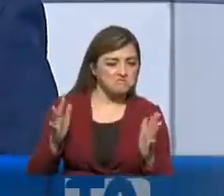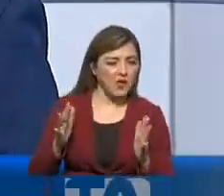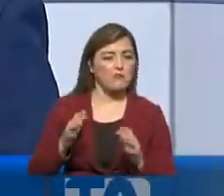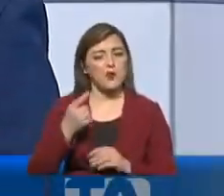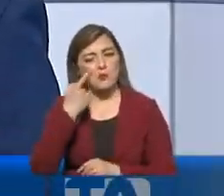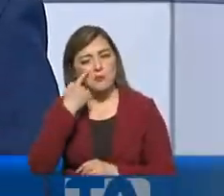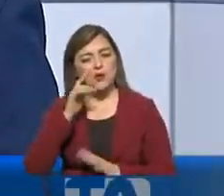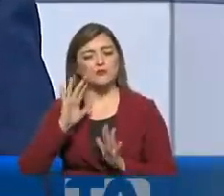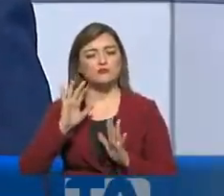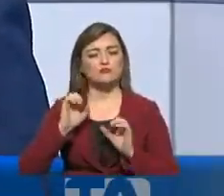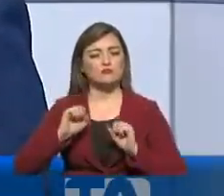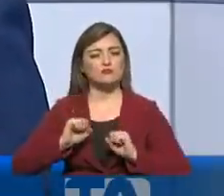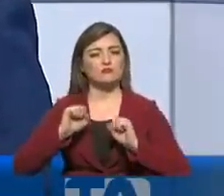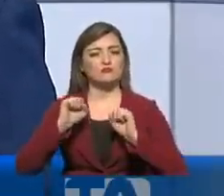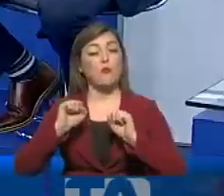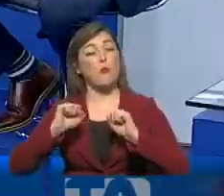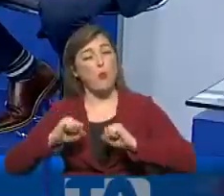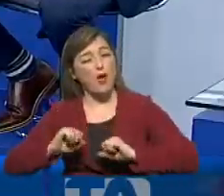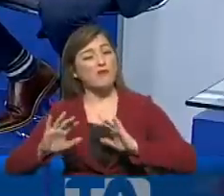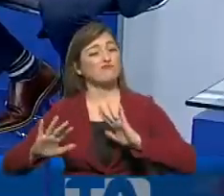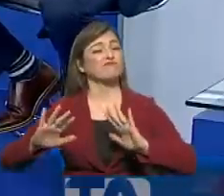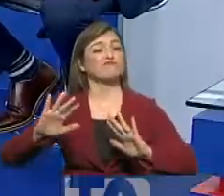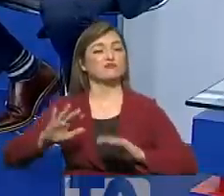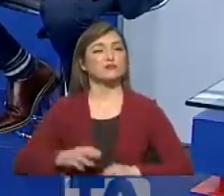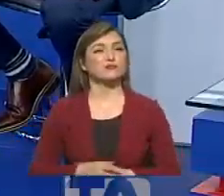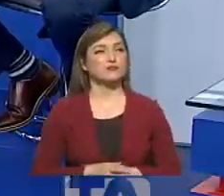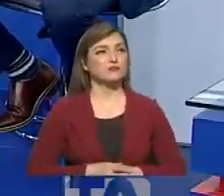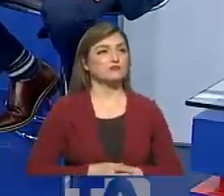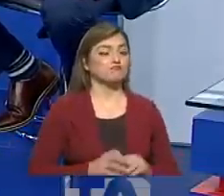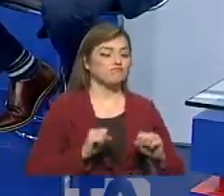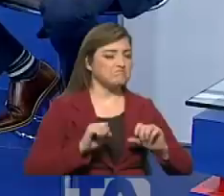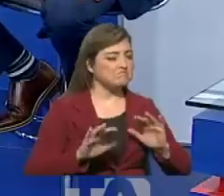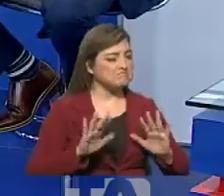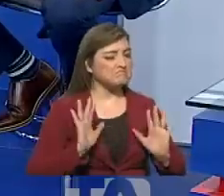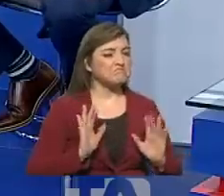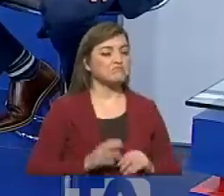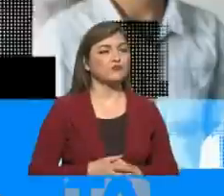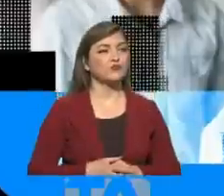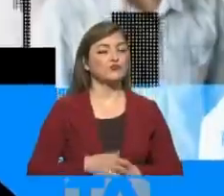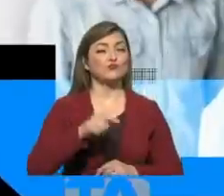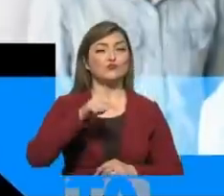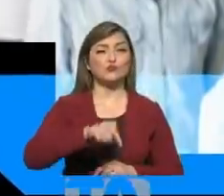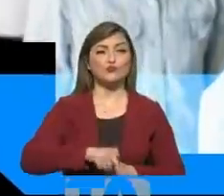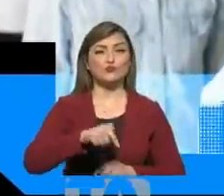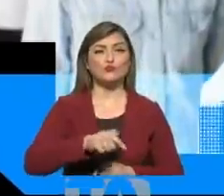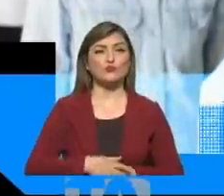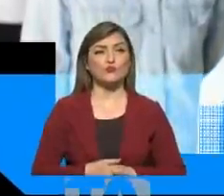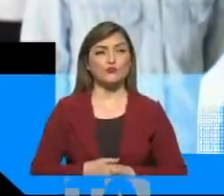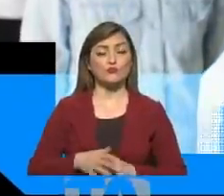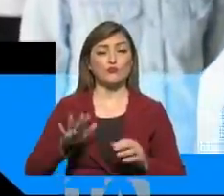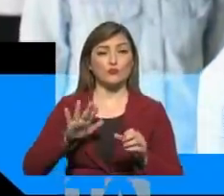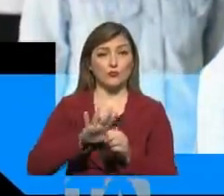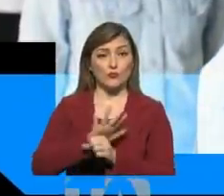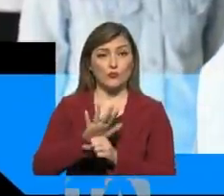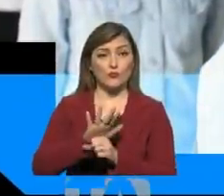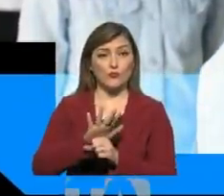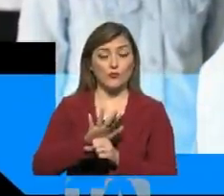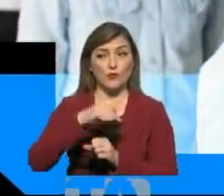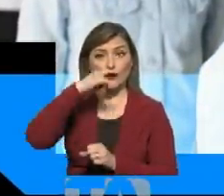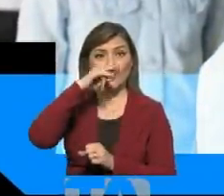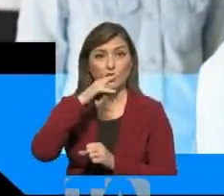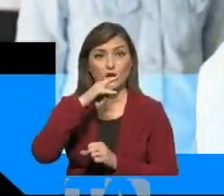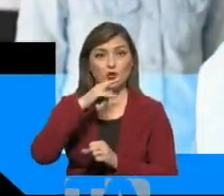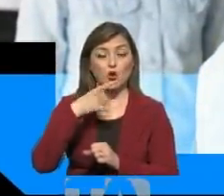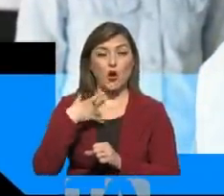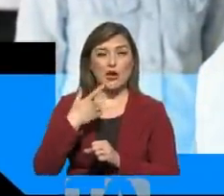visto últimamente podría ser una posibilidad. Podría ser una posibilidad. Y hoy por hoy, sabemos que el COVID es mucho más benigno en niños,